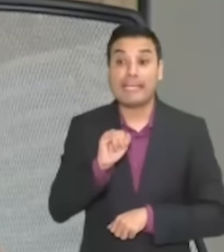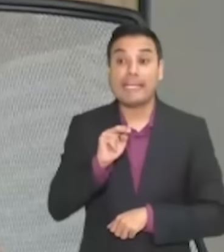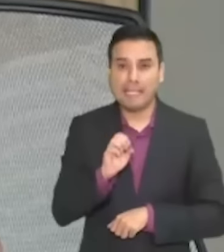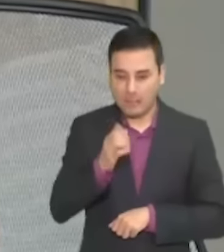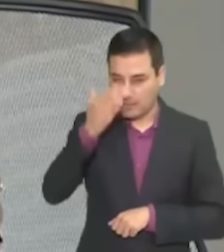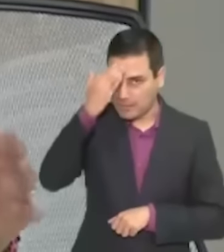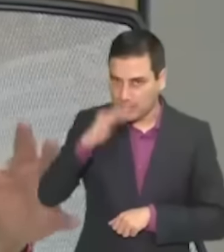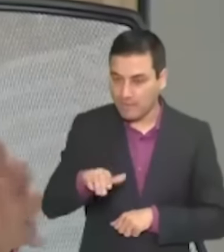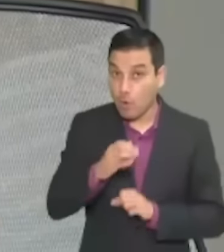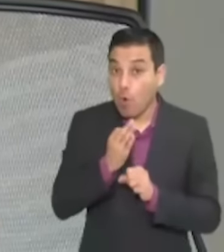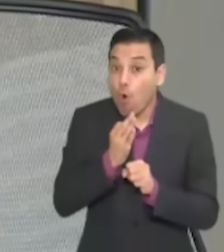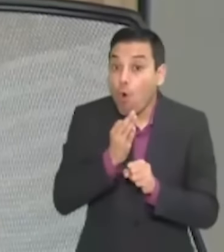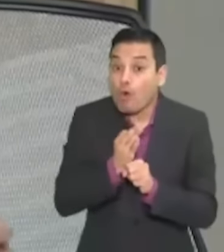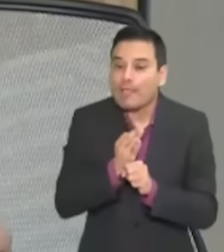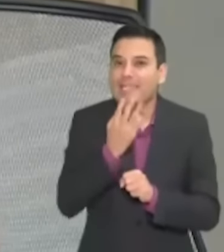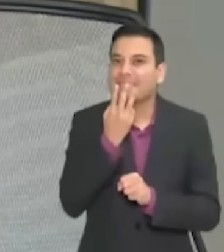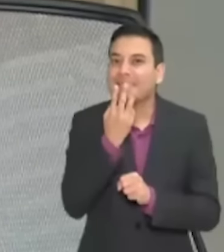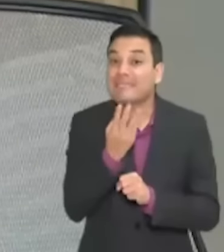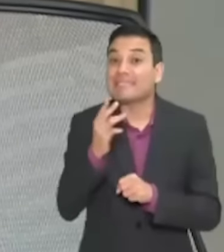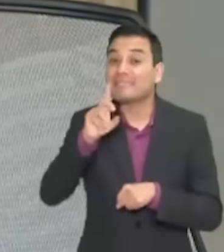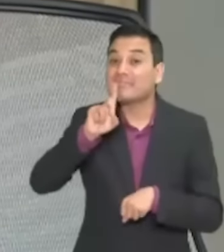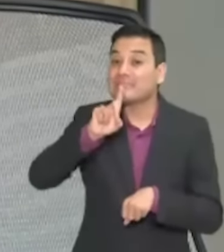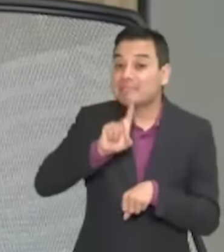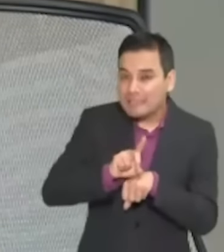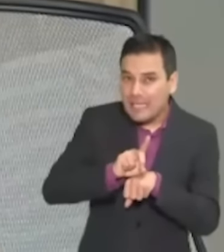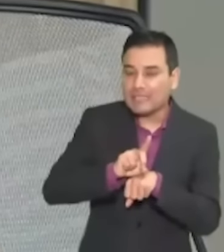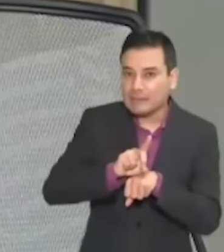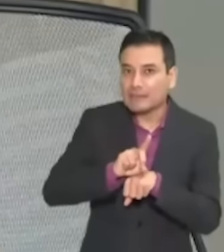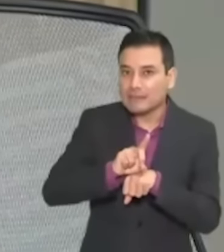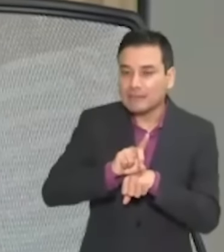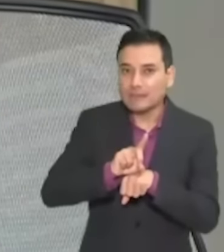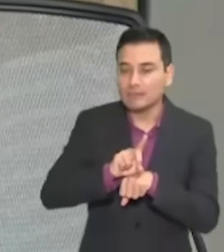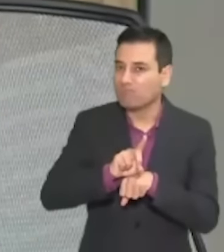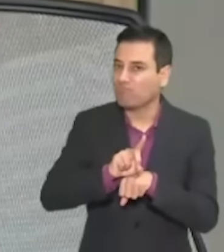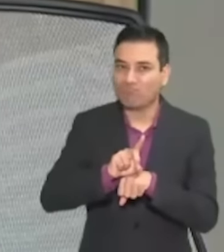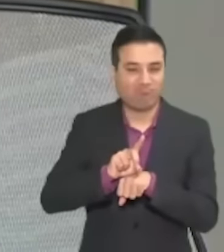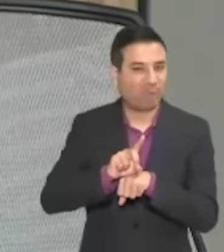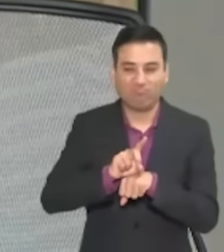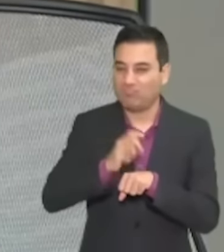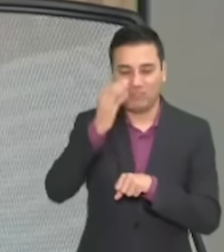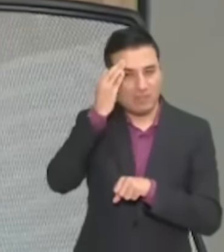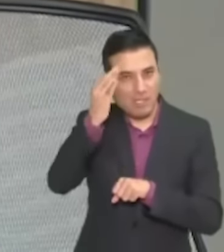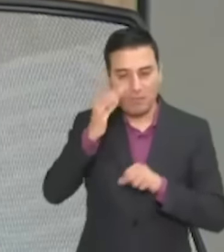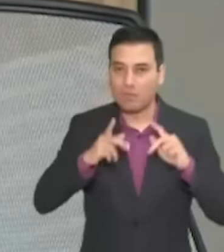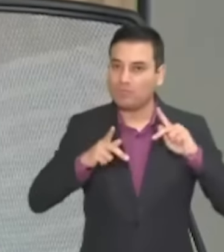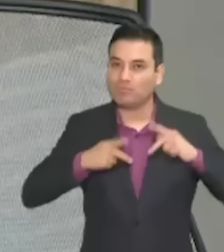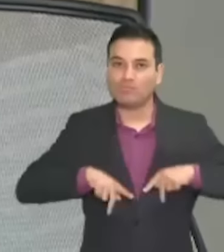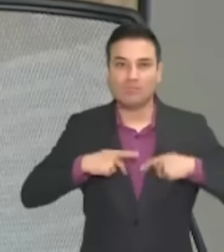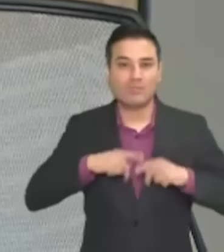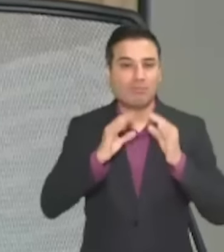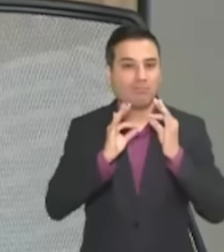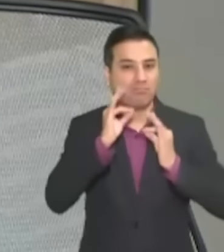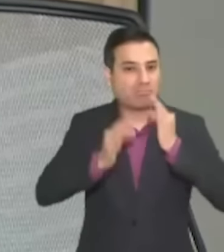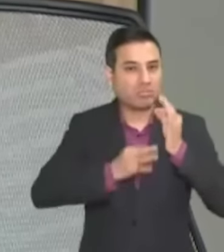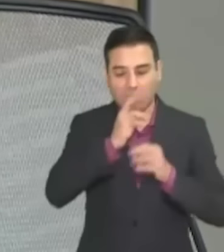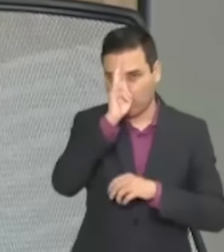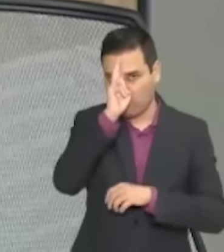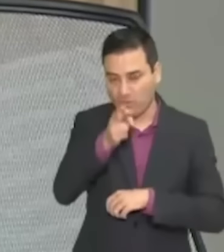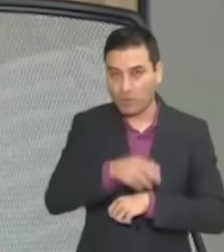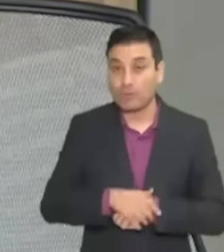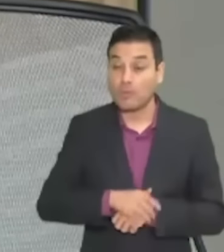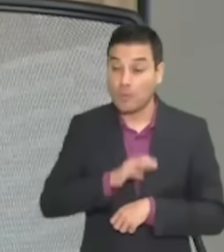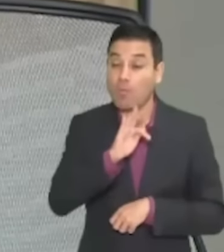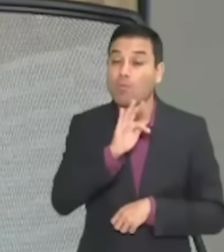en estos 3 días previos a la jornada electoral, el propio día de la jornada electoral, se pueden generar